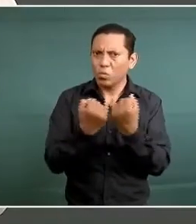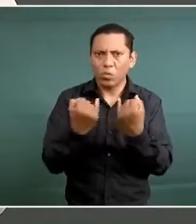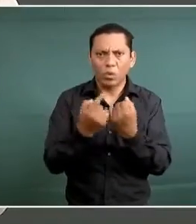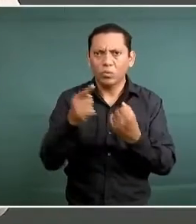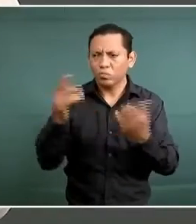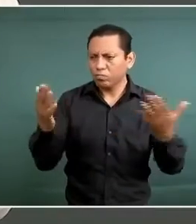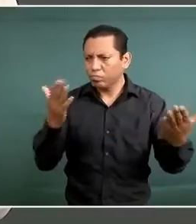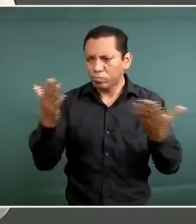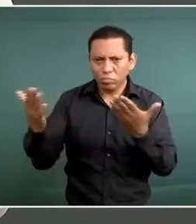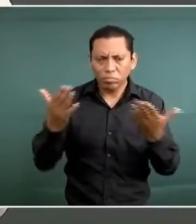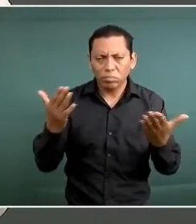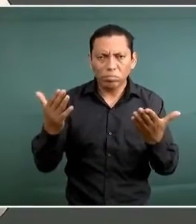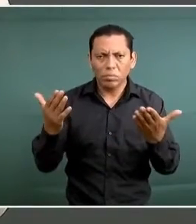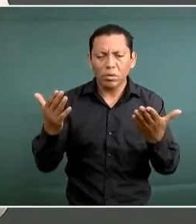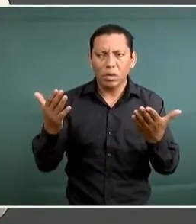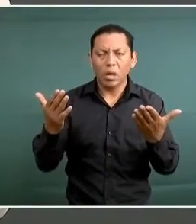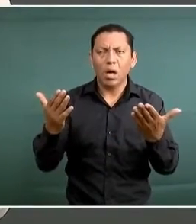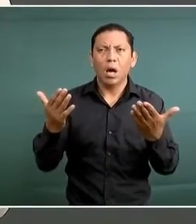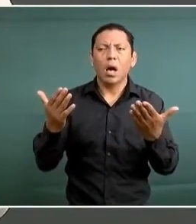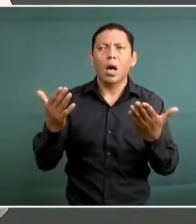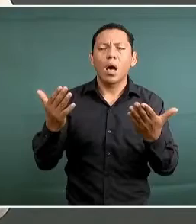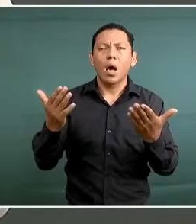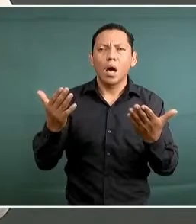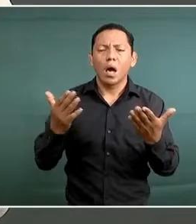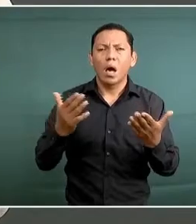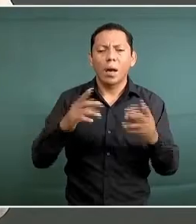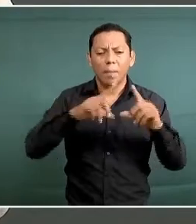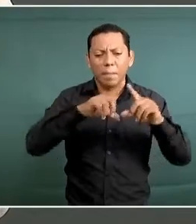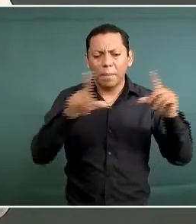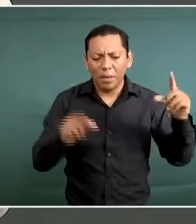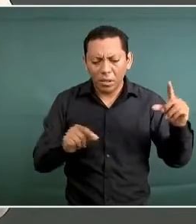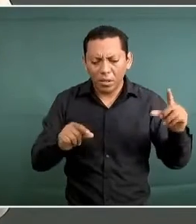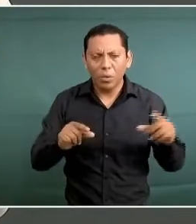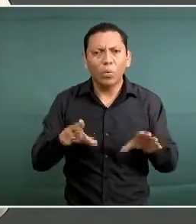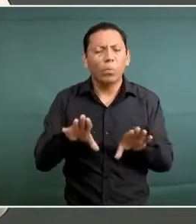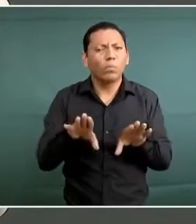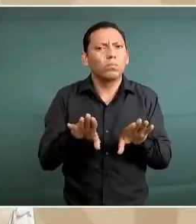ubique cómo estamos en México